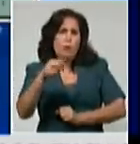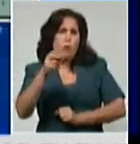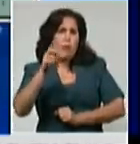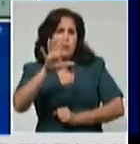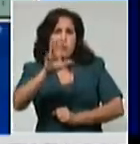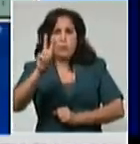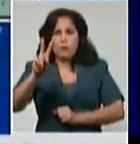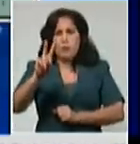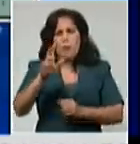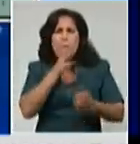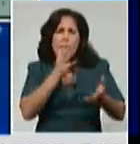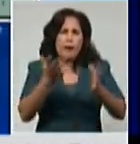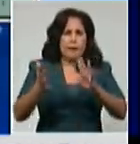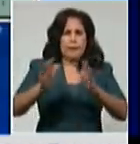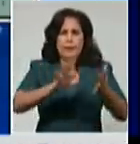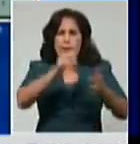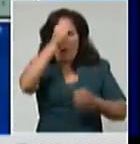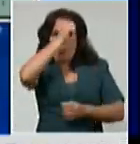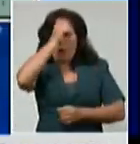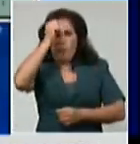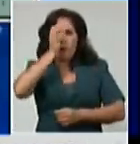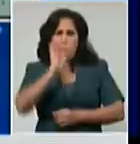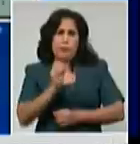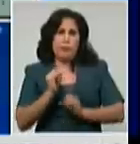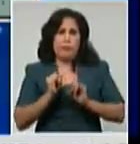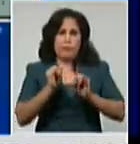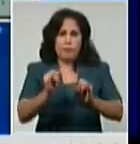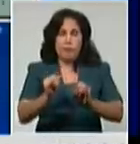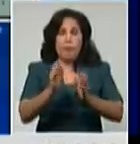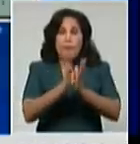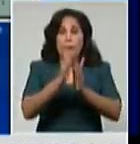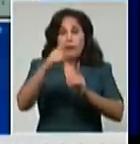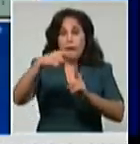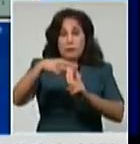que tenía en esa fecha.